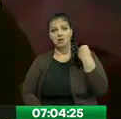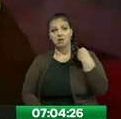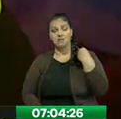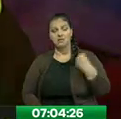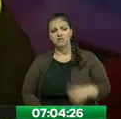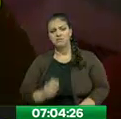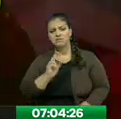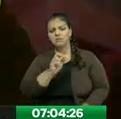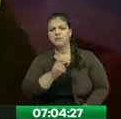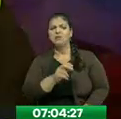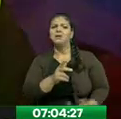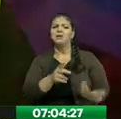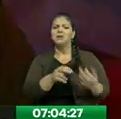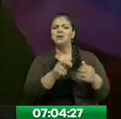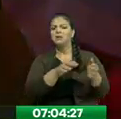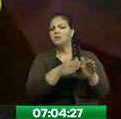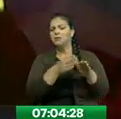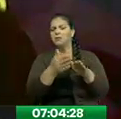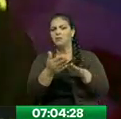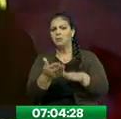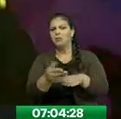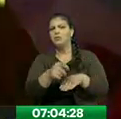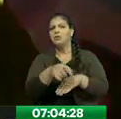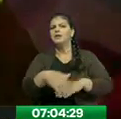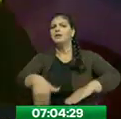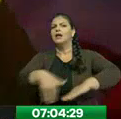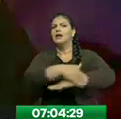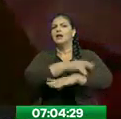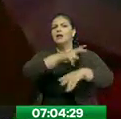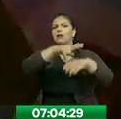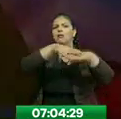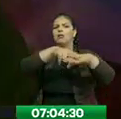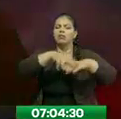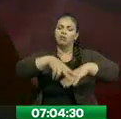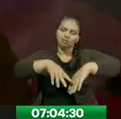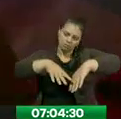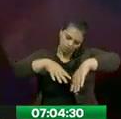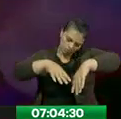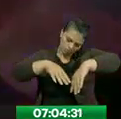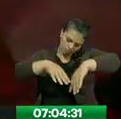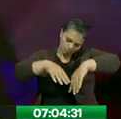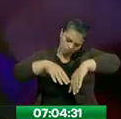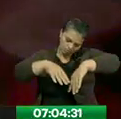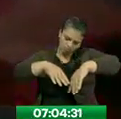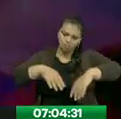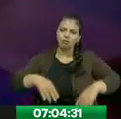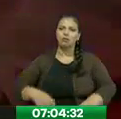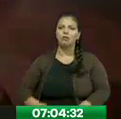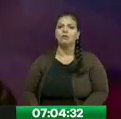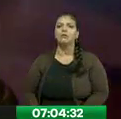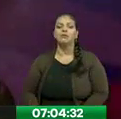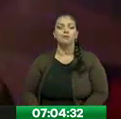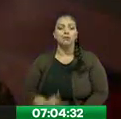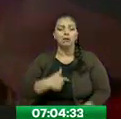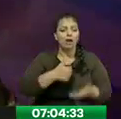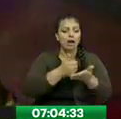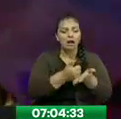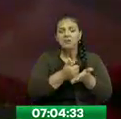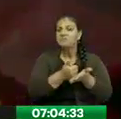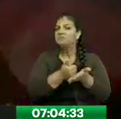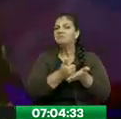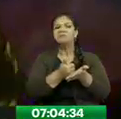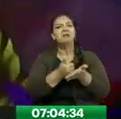estaba en la acera. Asimismo, les habían intentado dar los primeros